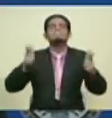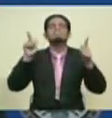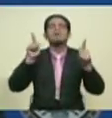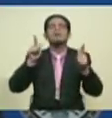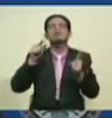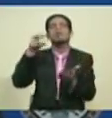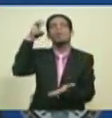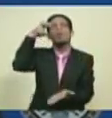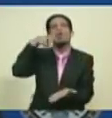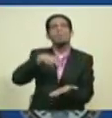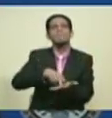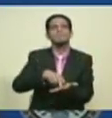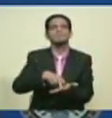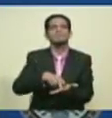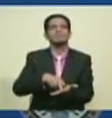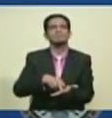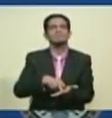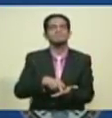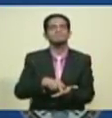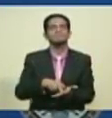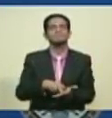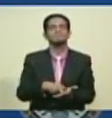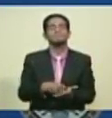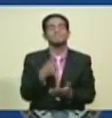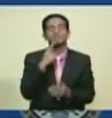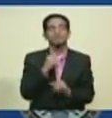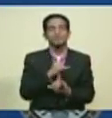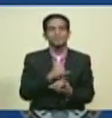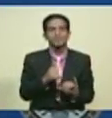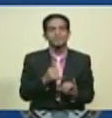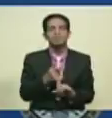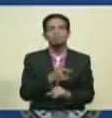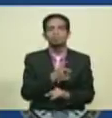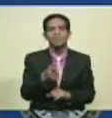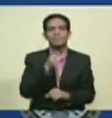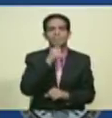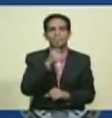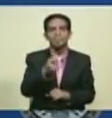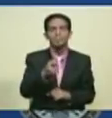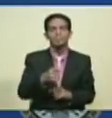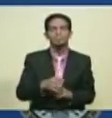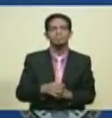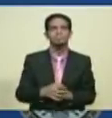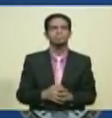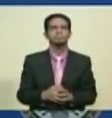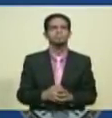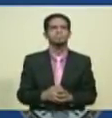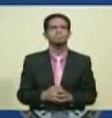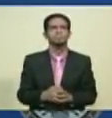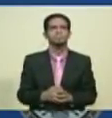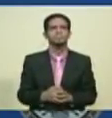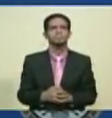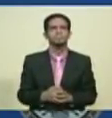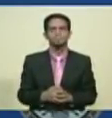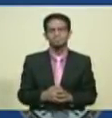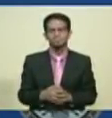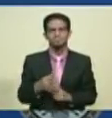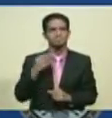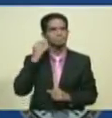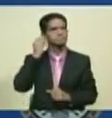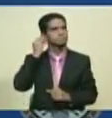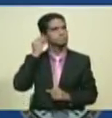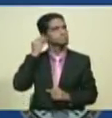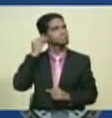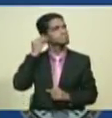estos países, fíjense, y con esto cierro para darles la palabra, ¿cuántos presidentes, empresarios,